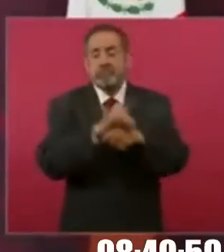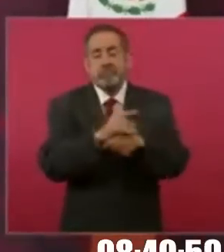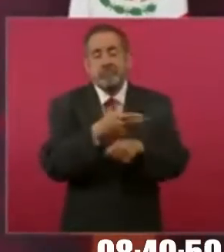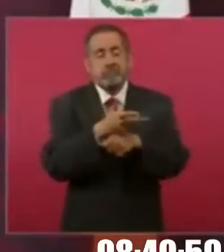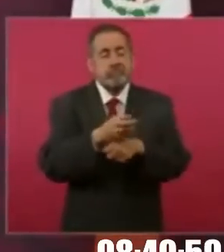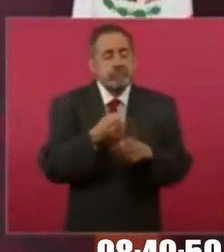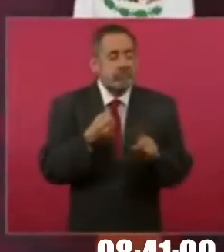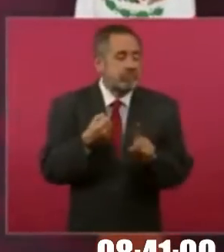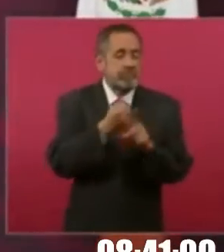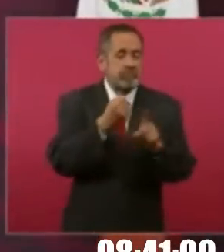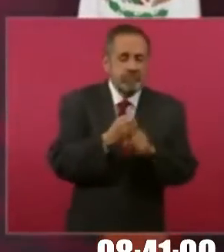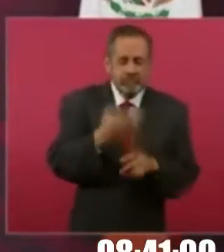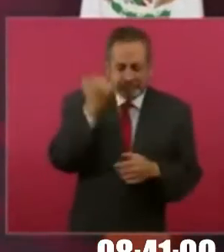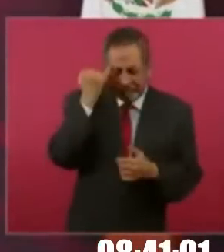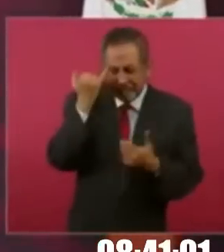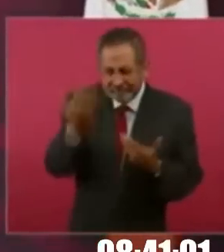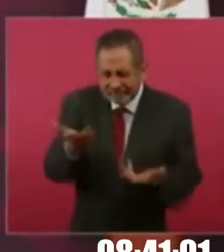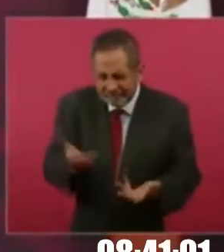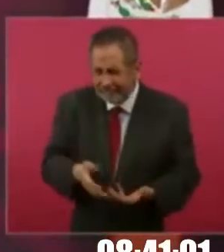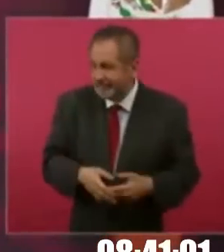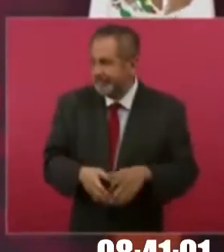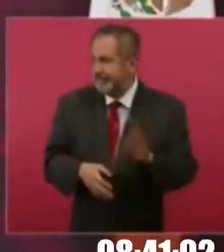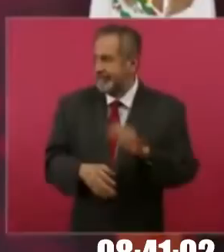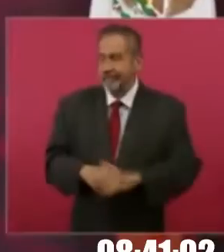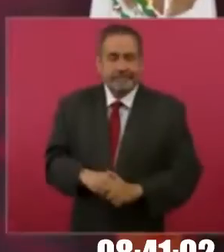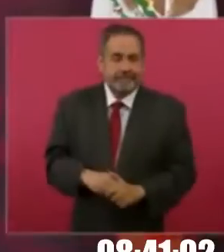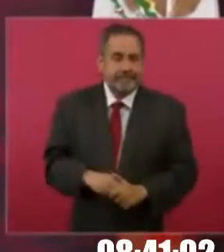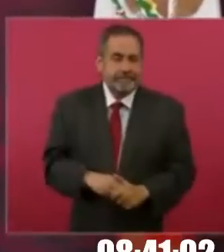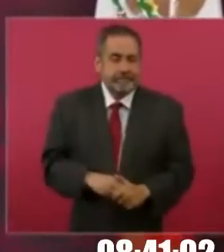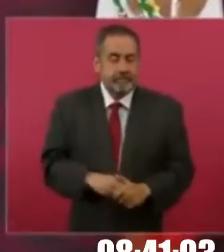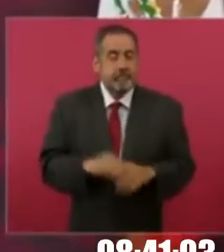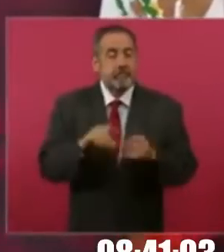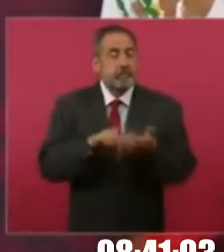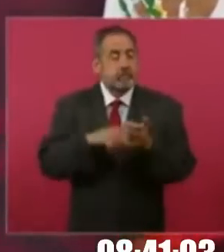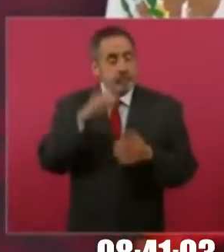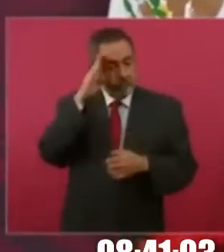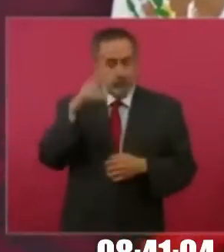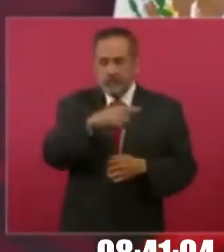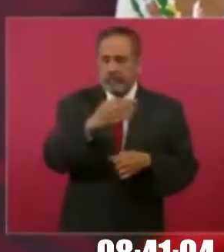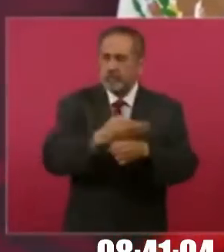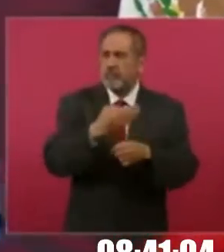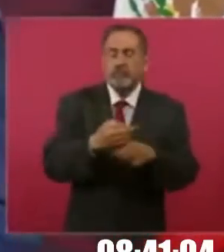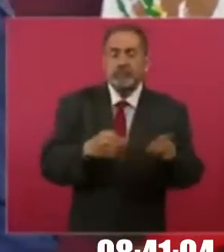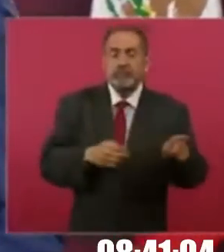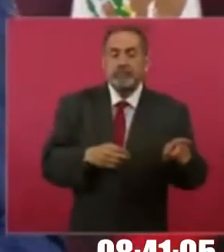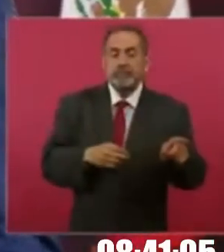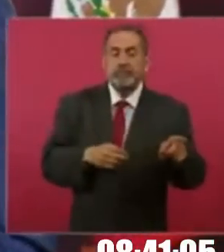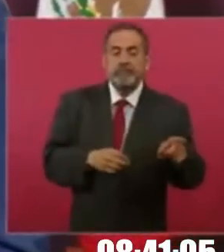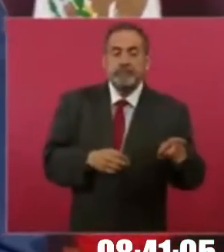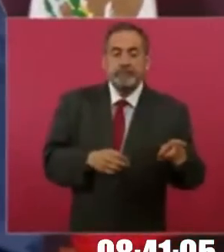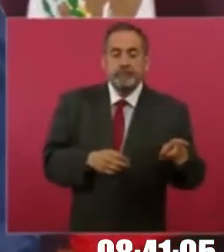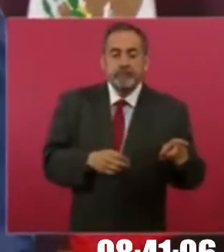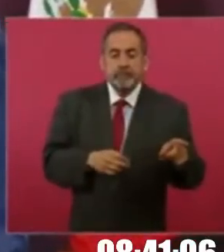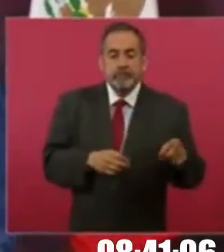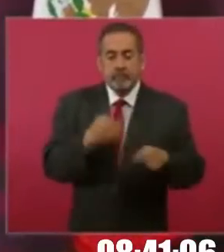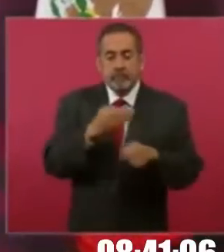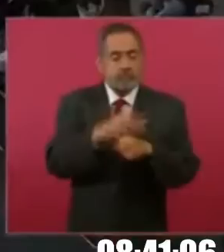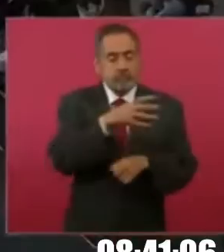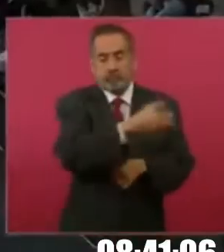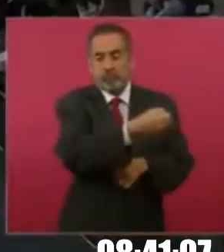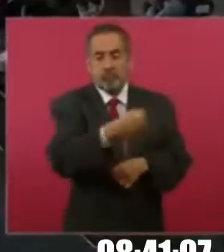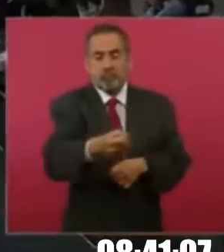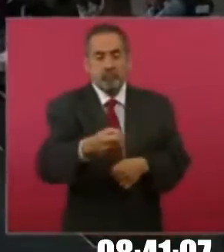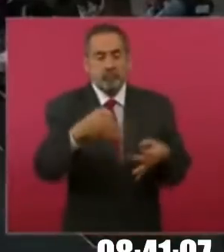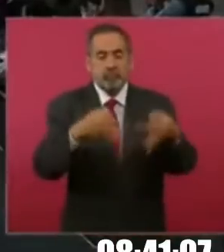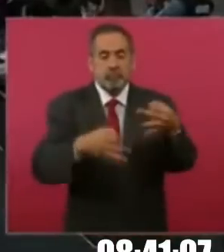cómo estábamos o el señor que está enjuiciado en